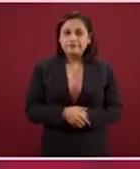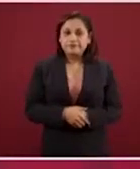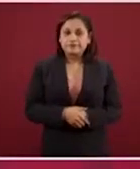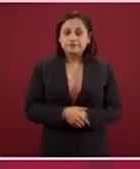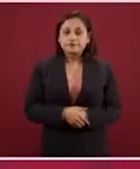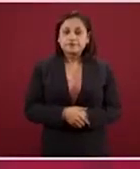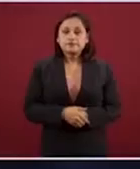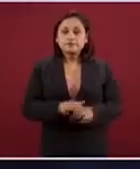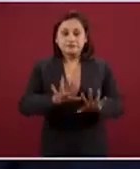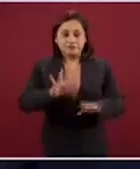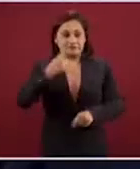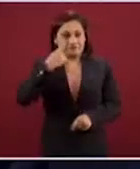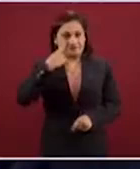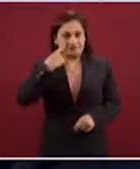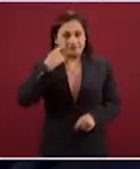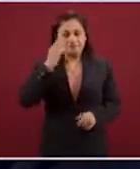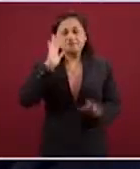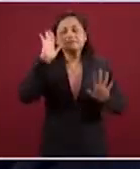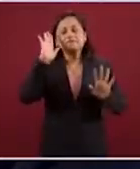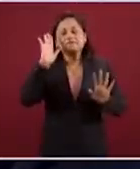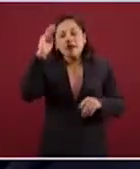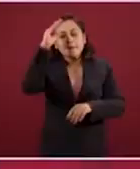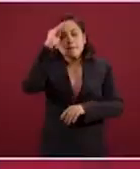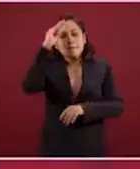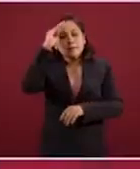Imagínense que nos pase como lo del tren